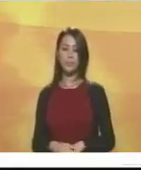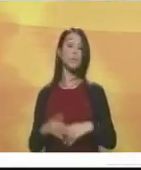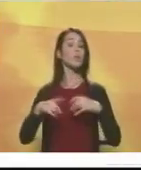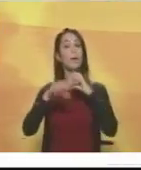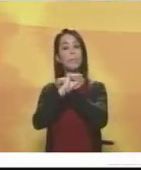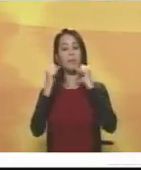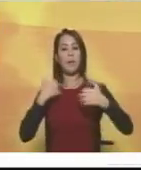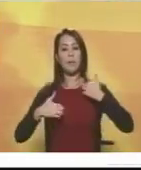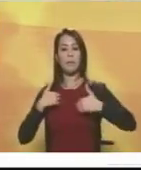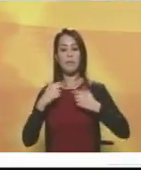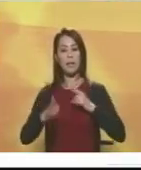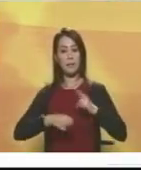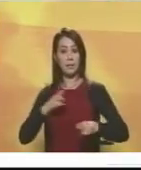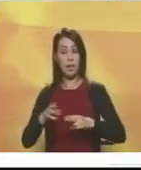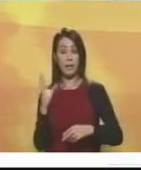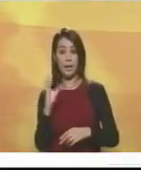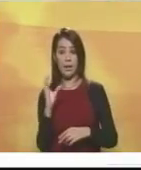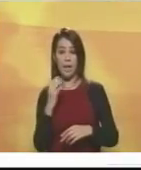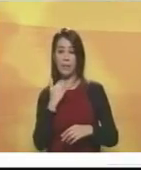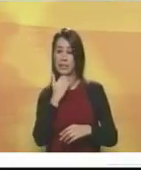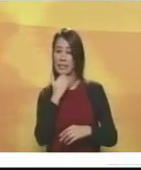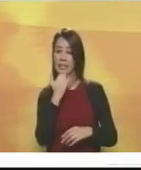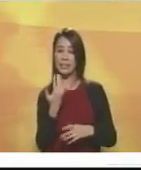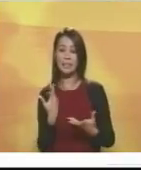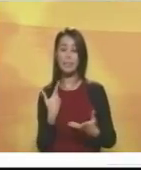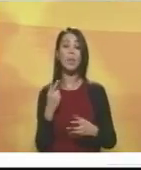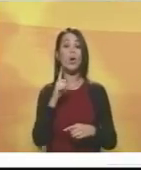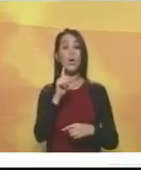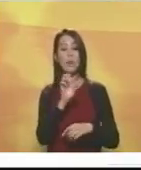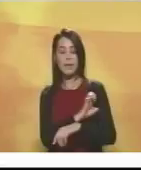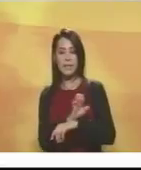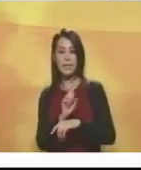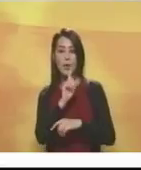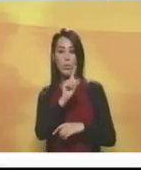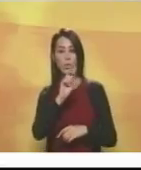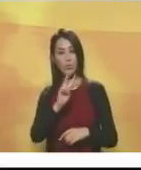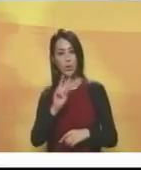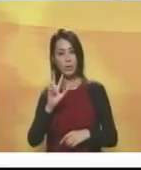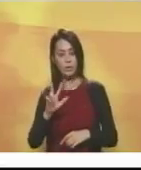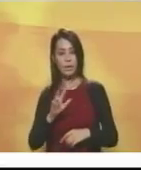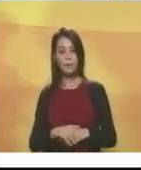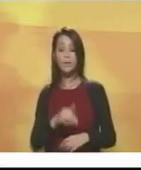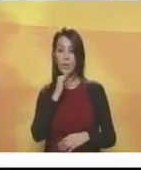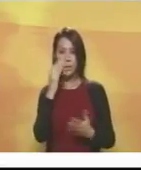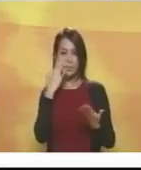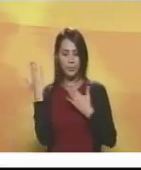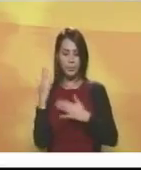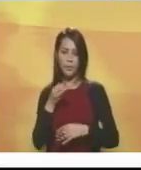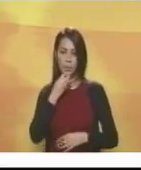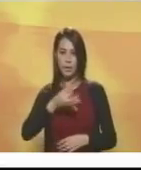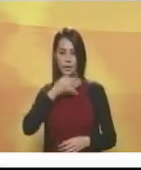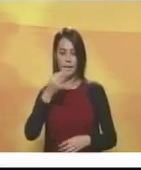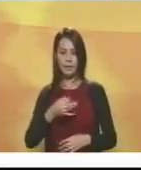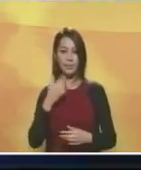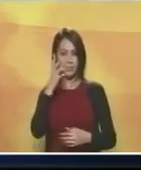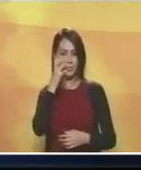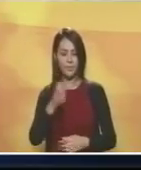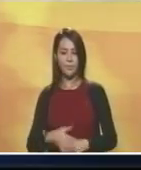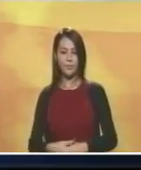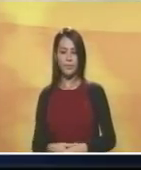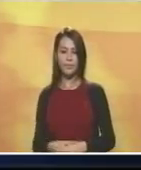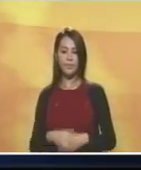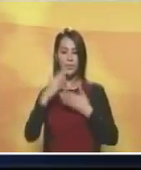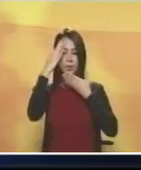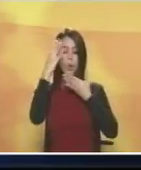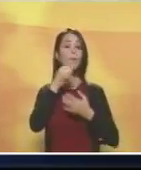de este miércoles, el sistema Metro de Caracas presentó fallas en la línea 1, 2 y 3. Euclides Sotillo nos tiene la información. Buenas tardes, Euclides, te escuchamos.